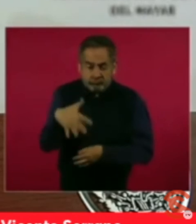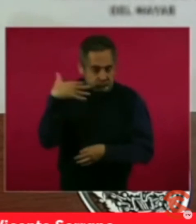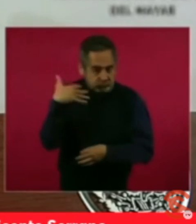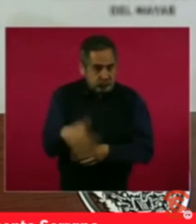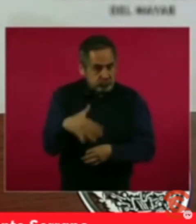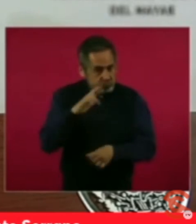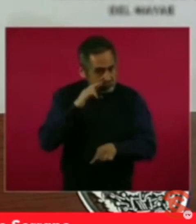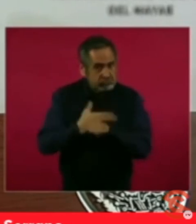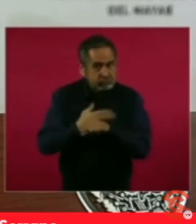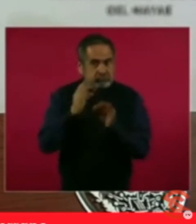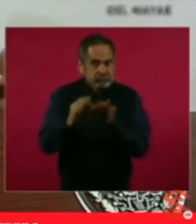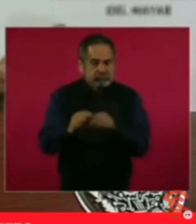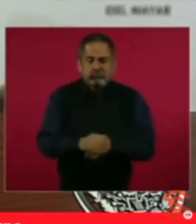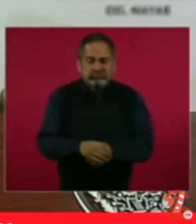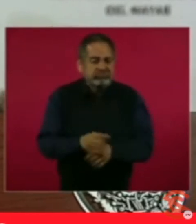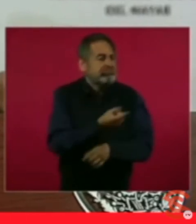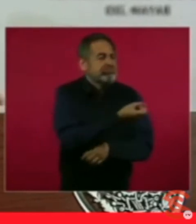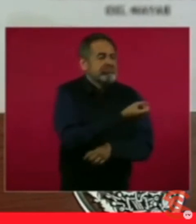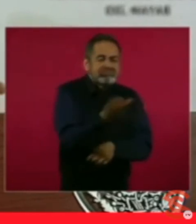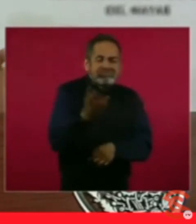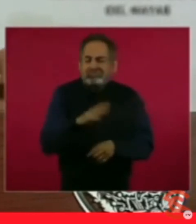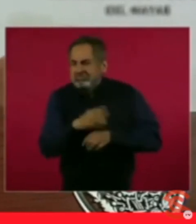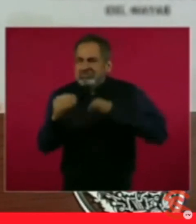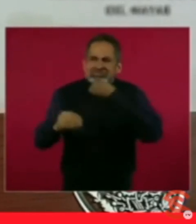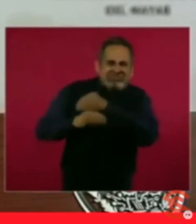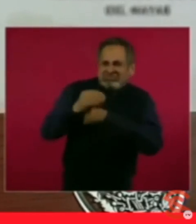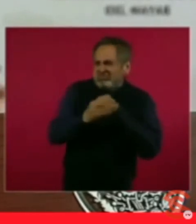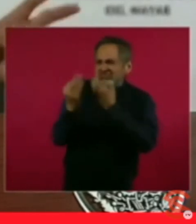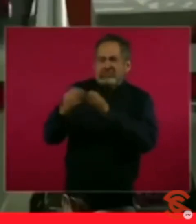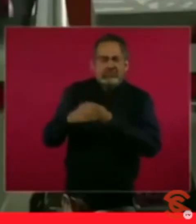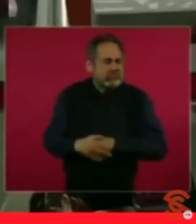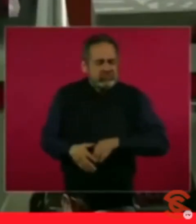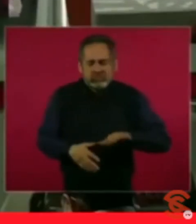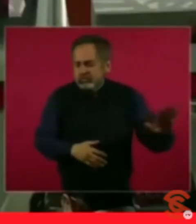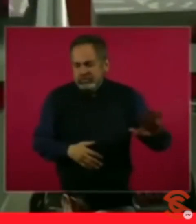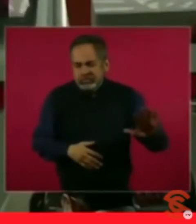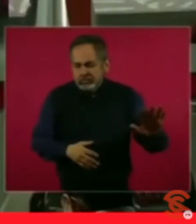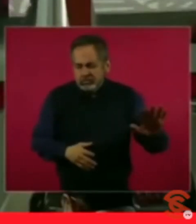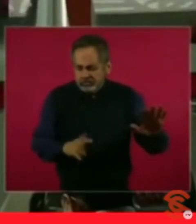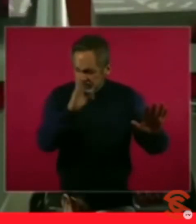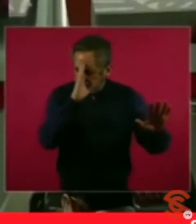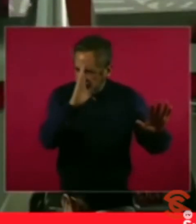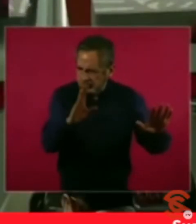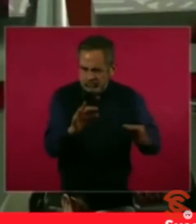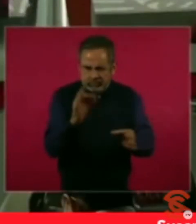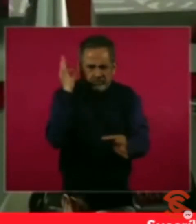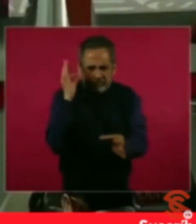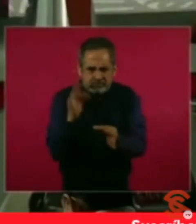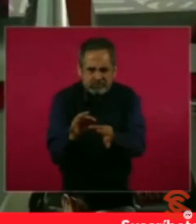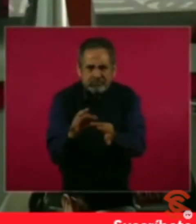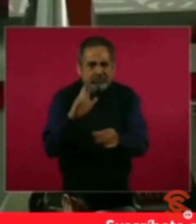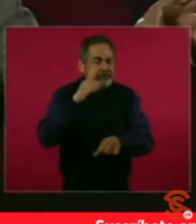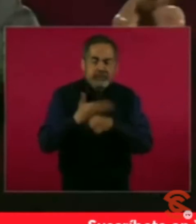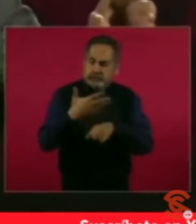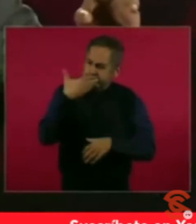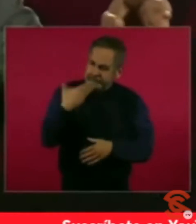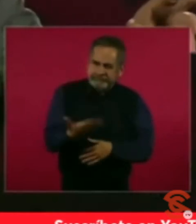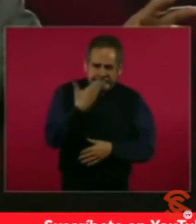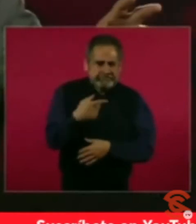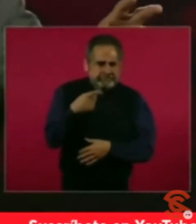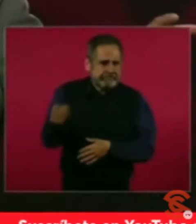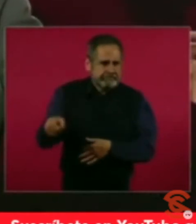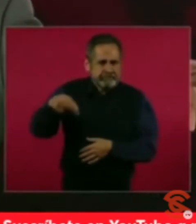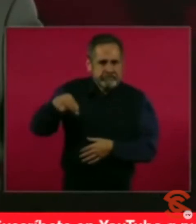responsabilidad frente a el desparpajo no de los